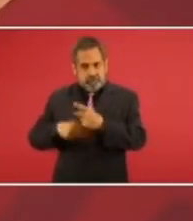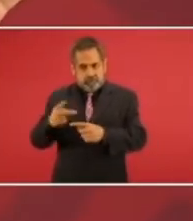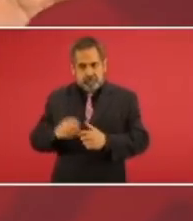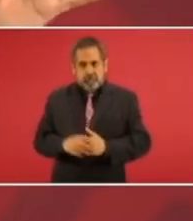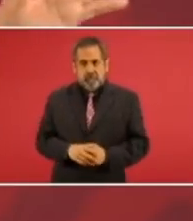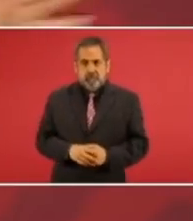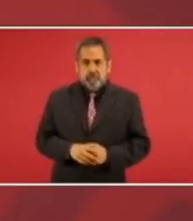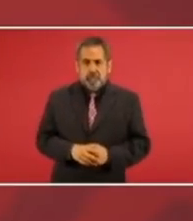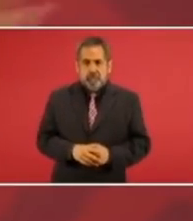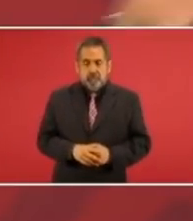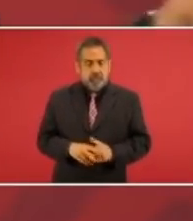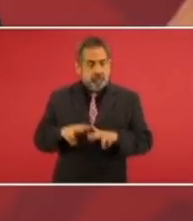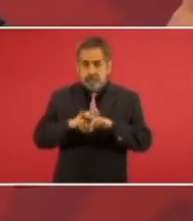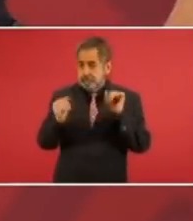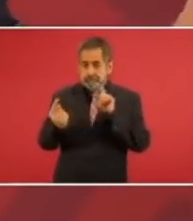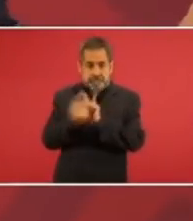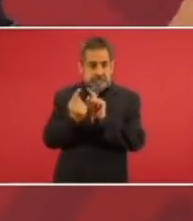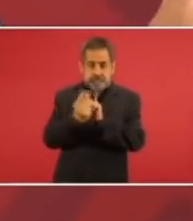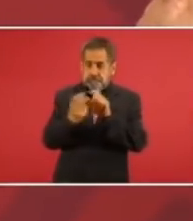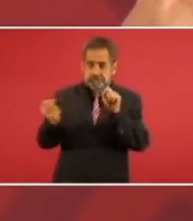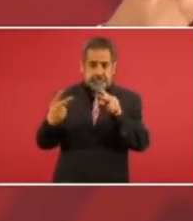No veo a nadie,